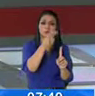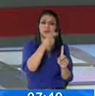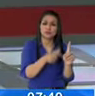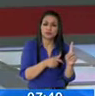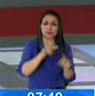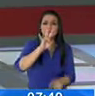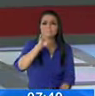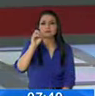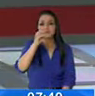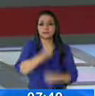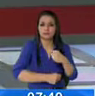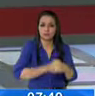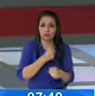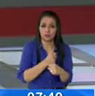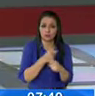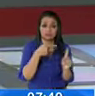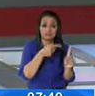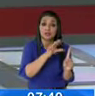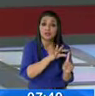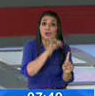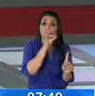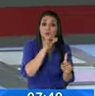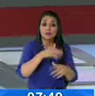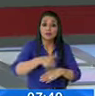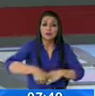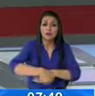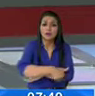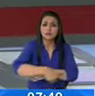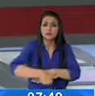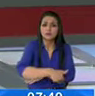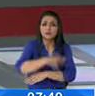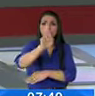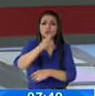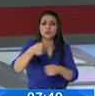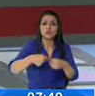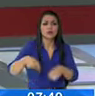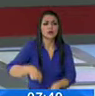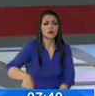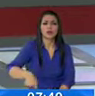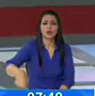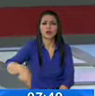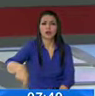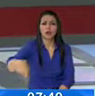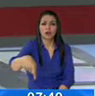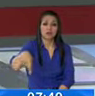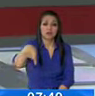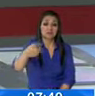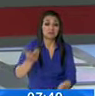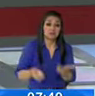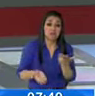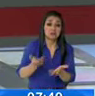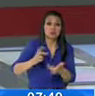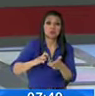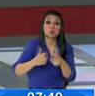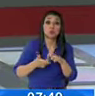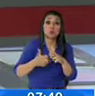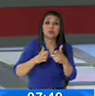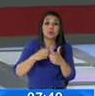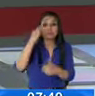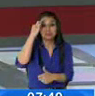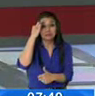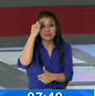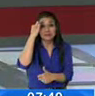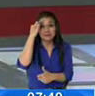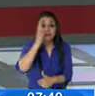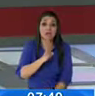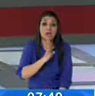aproximadamente 70 años. Él fue encontrado viviendo en las calles en el sur de la ciudad de Quito. Aparentemente tiene problemas mentales,